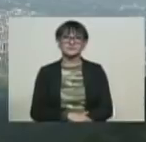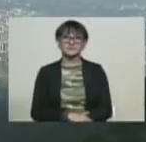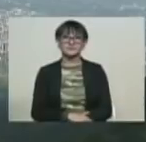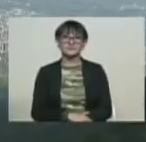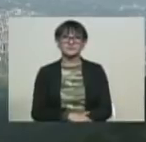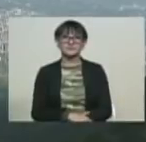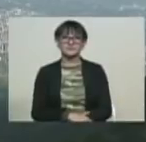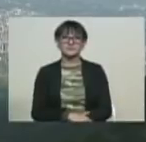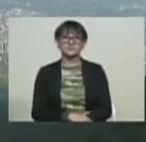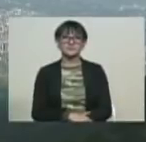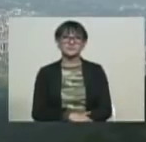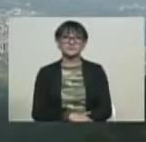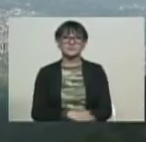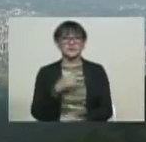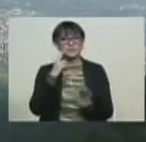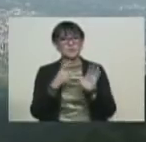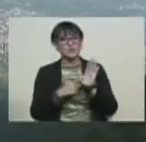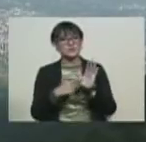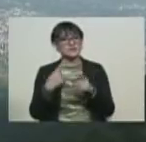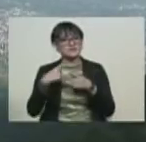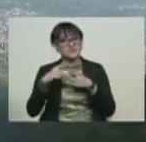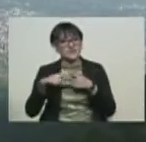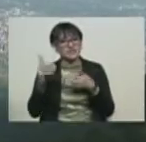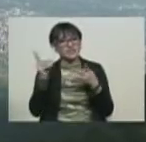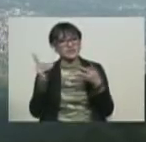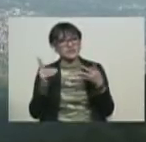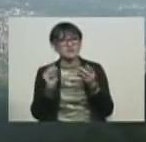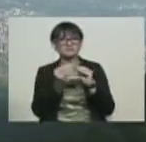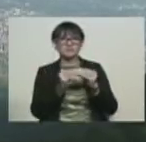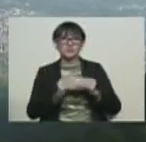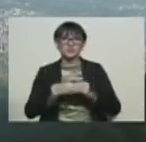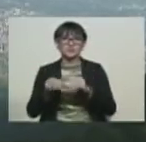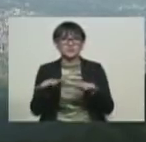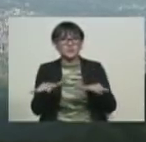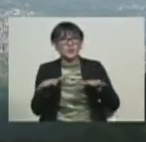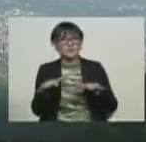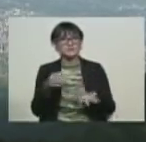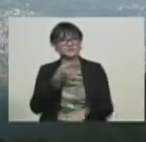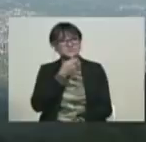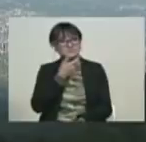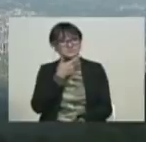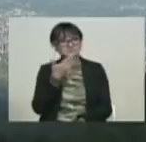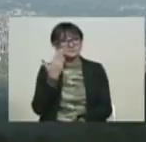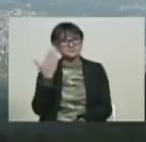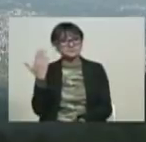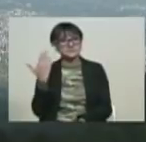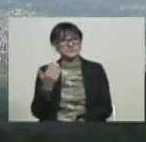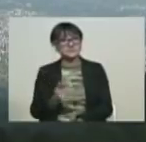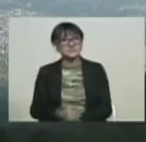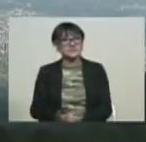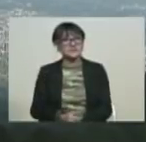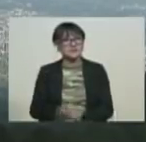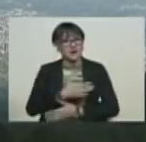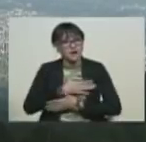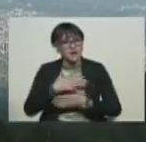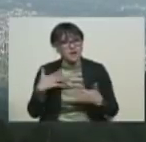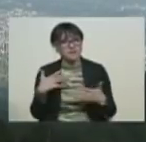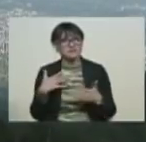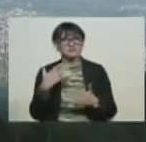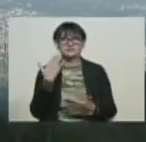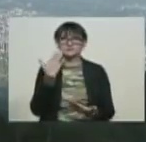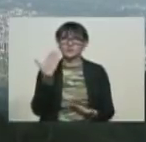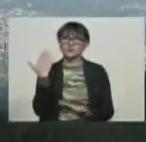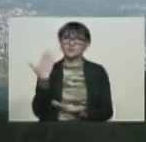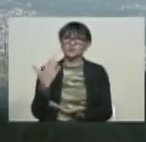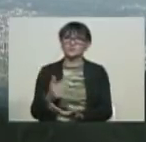Correcto. Nos gusta mostrar los detalles de la restauración, la belleza. El concepto, la amplitud.